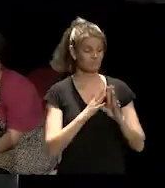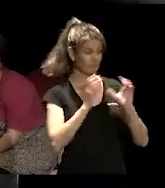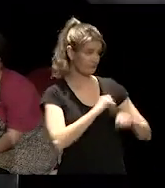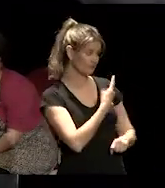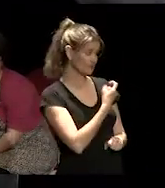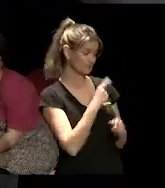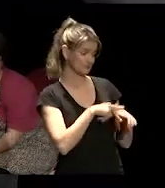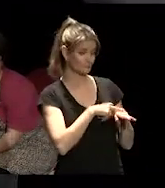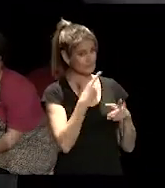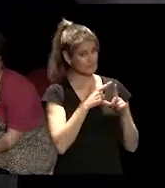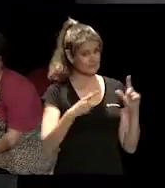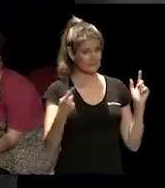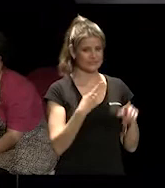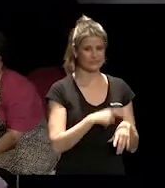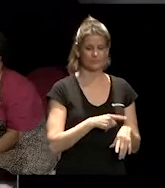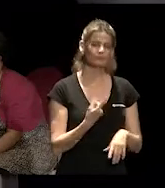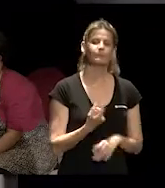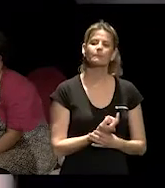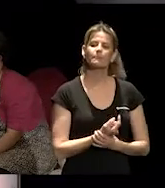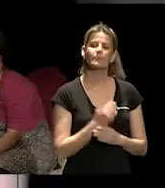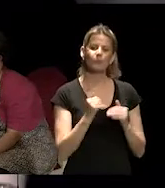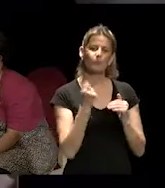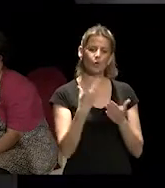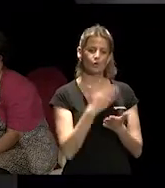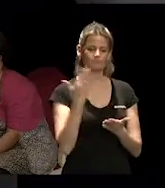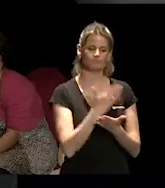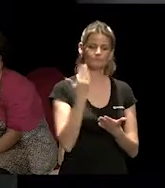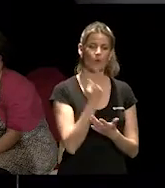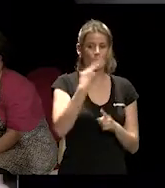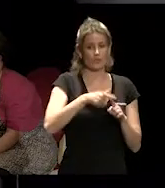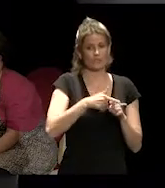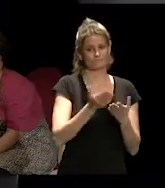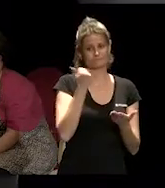que me he alargado un poco, voy a saltarme algunas cosas.